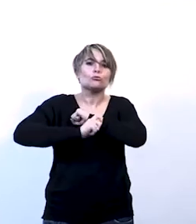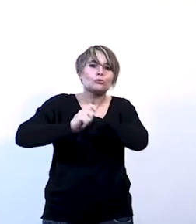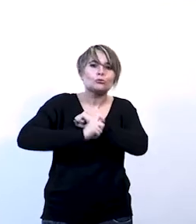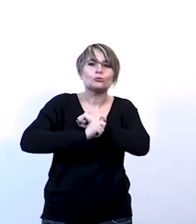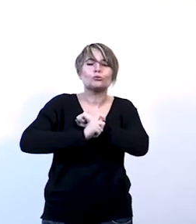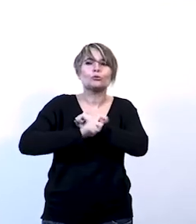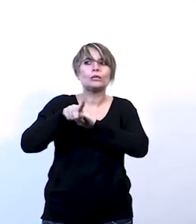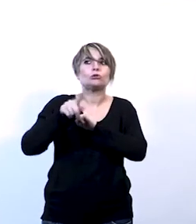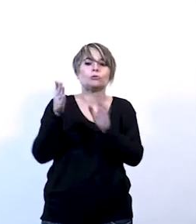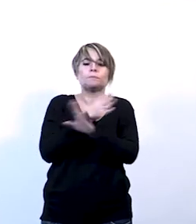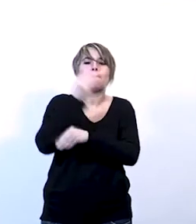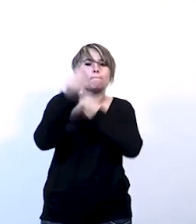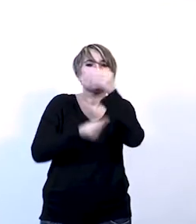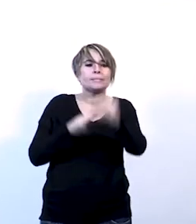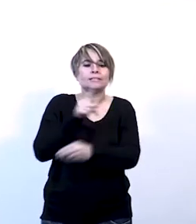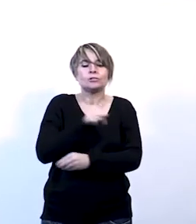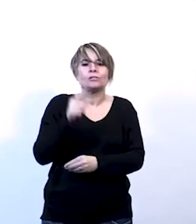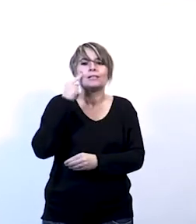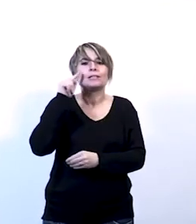no fue planeada, y